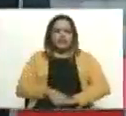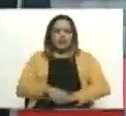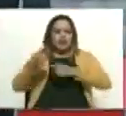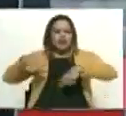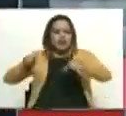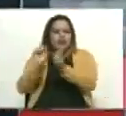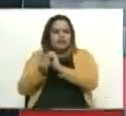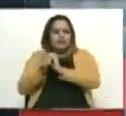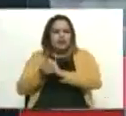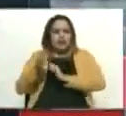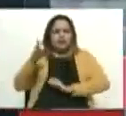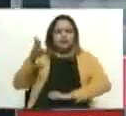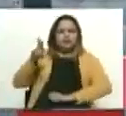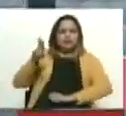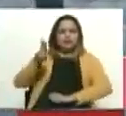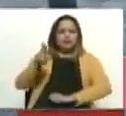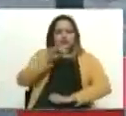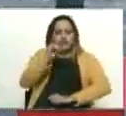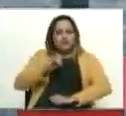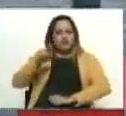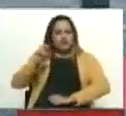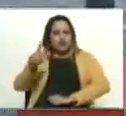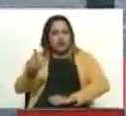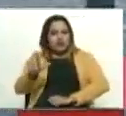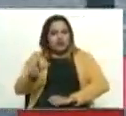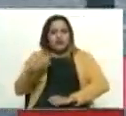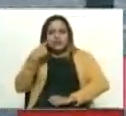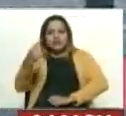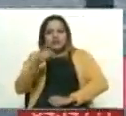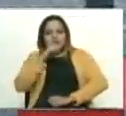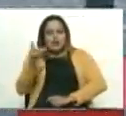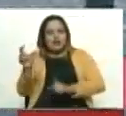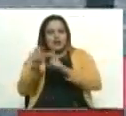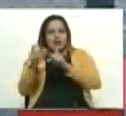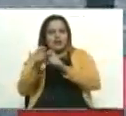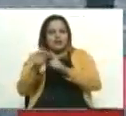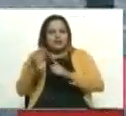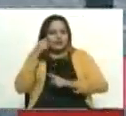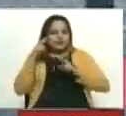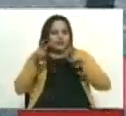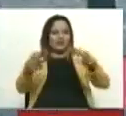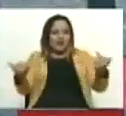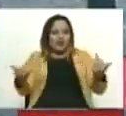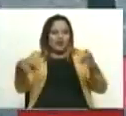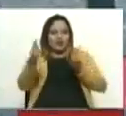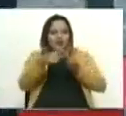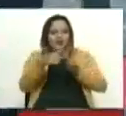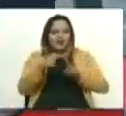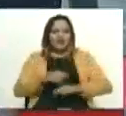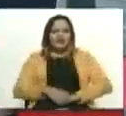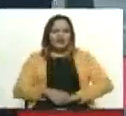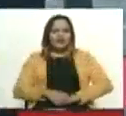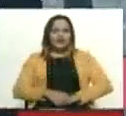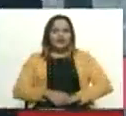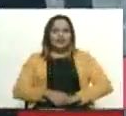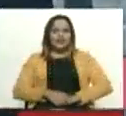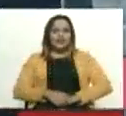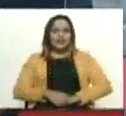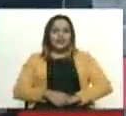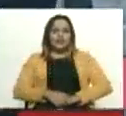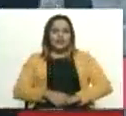Brusual, porque miren cómo, iba a decir una mala palabra, pero estamos en vivo en BTV, venían y iban para